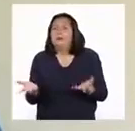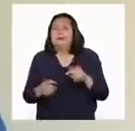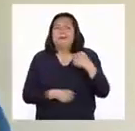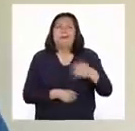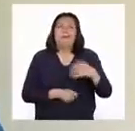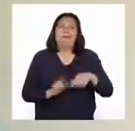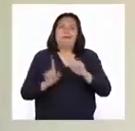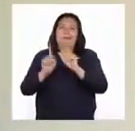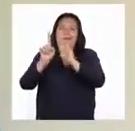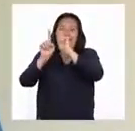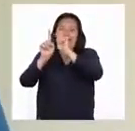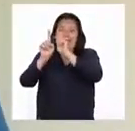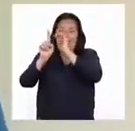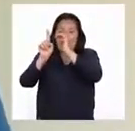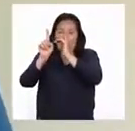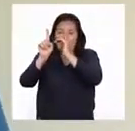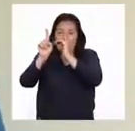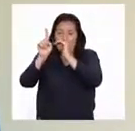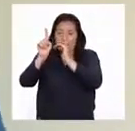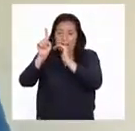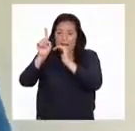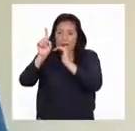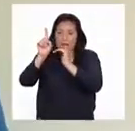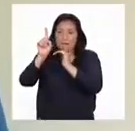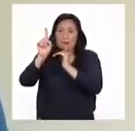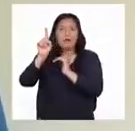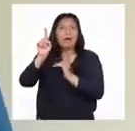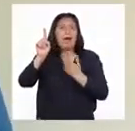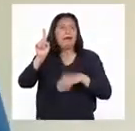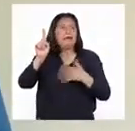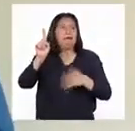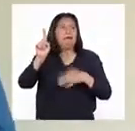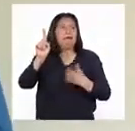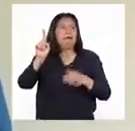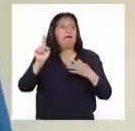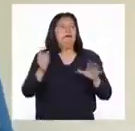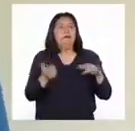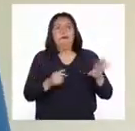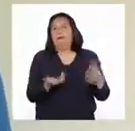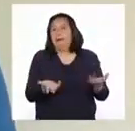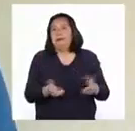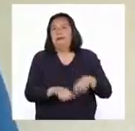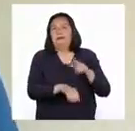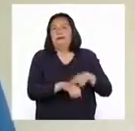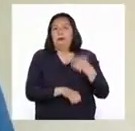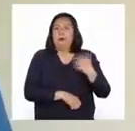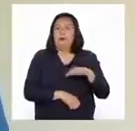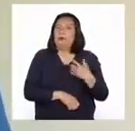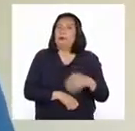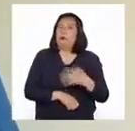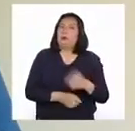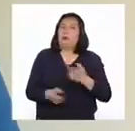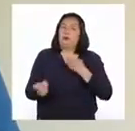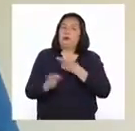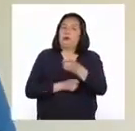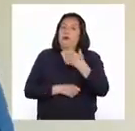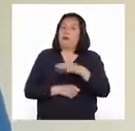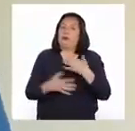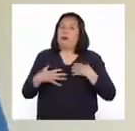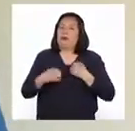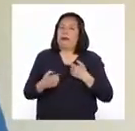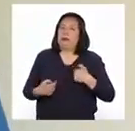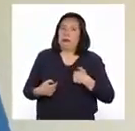esos descensos son muchísimo más fuertes de lo que usualmente pueden ser y ocasionan precisamente daños a la